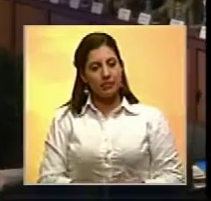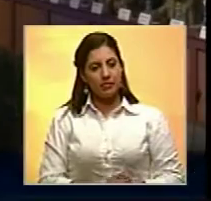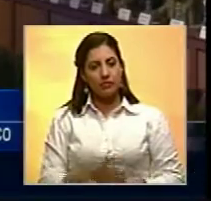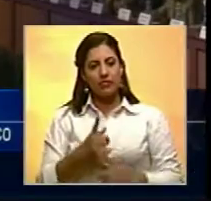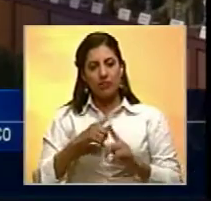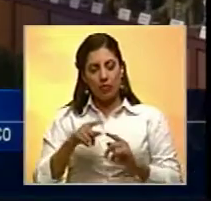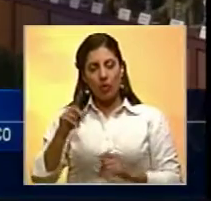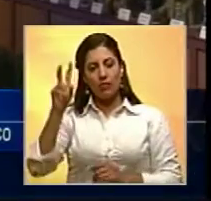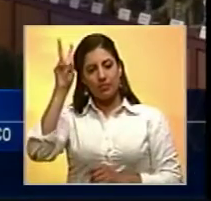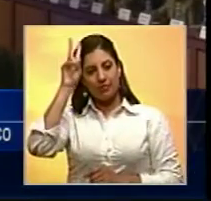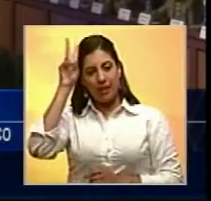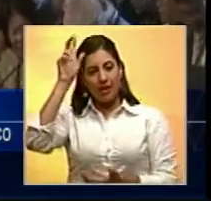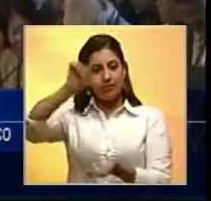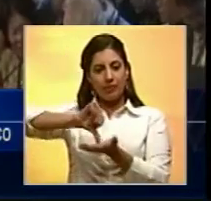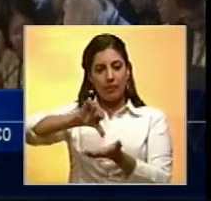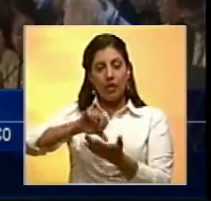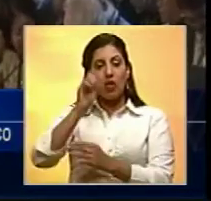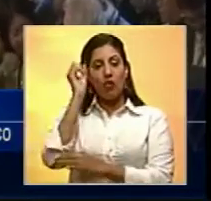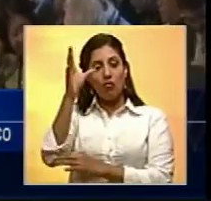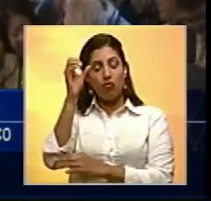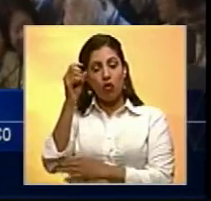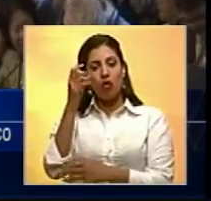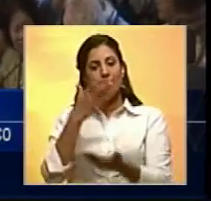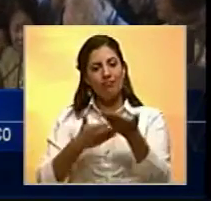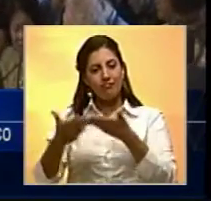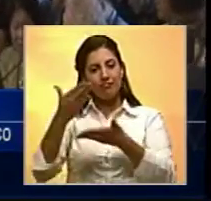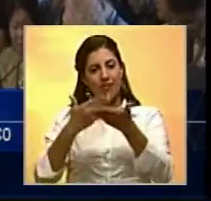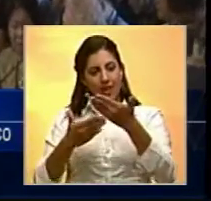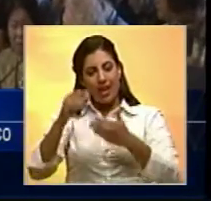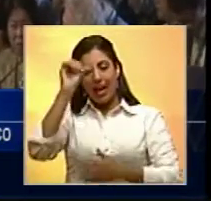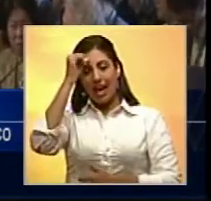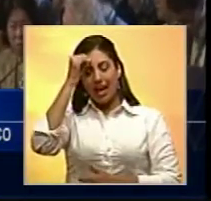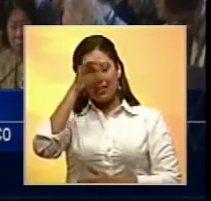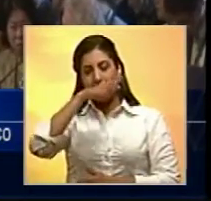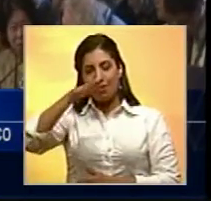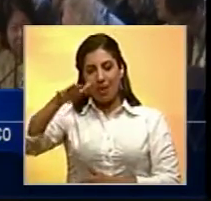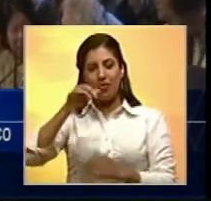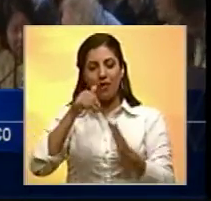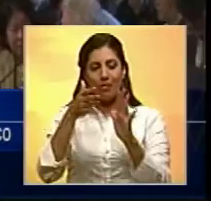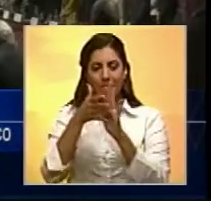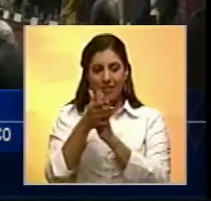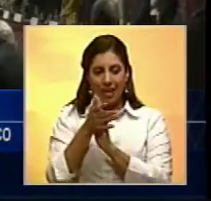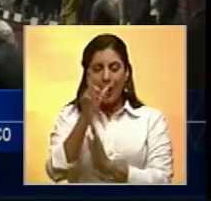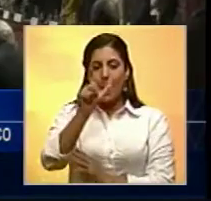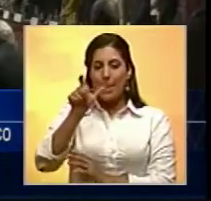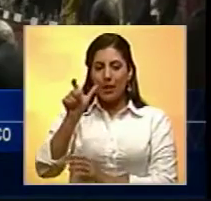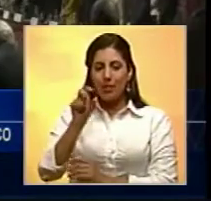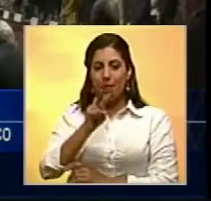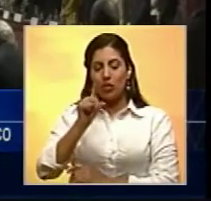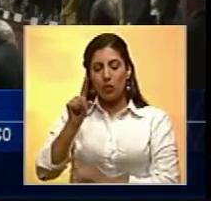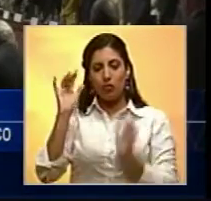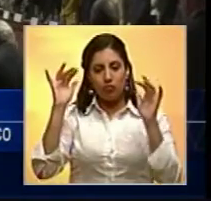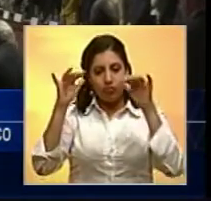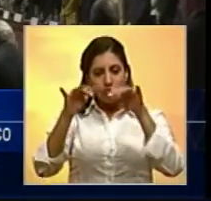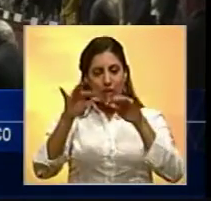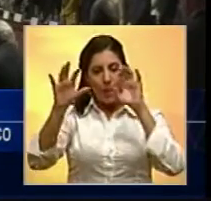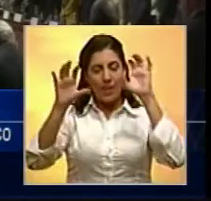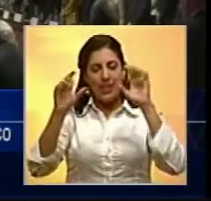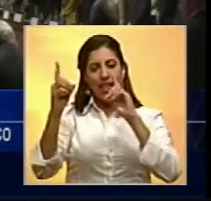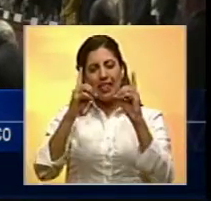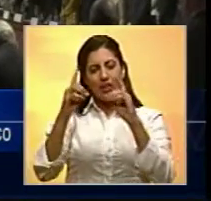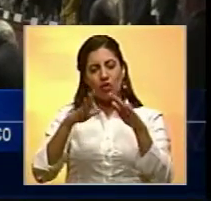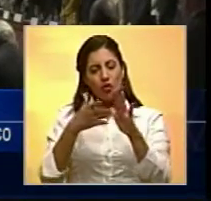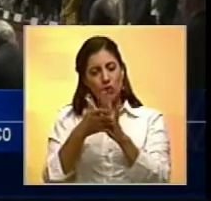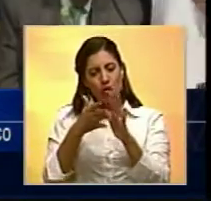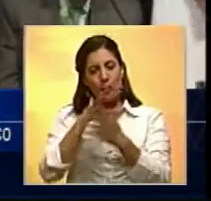En Lima, Perú, se realiza el Foro de Cooperación Económica Asia-Pacífico. Allí líderes corporativos de 21 países se reúnen para debatir sobre